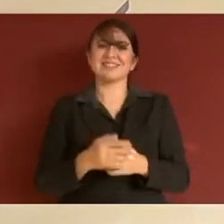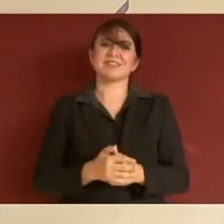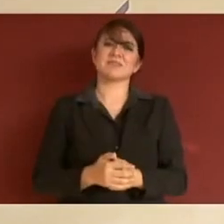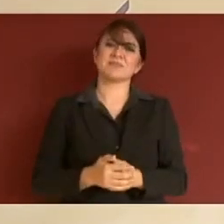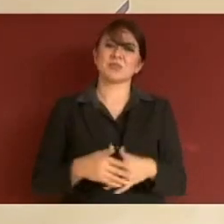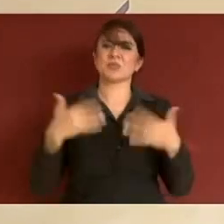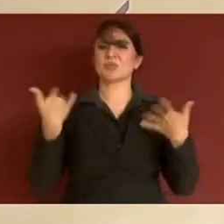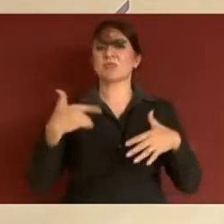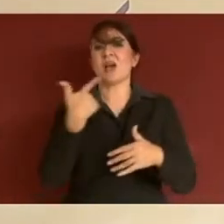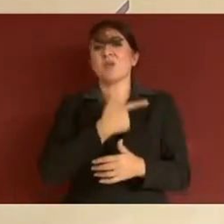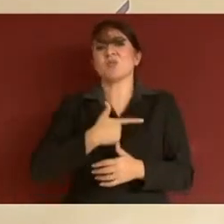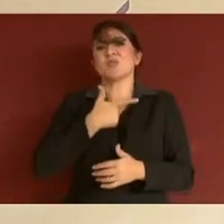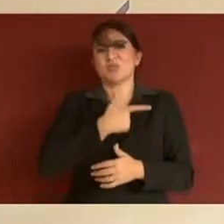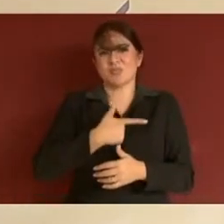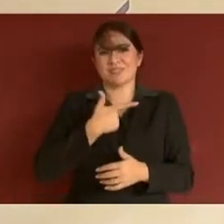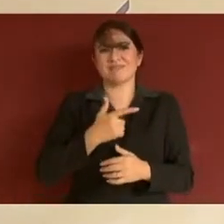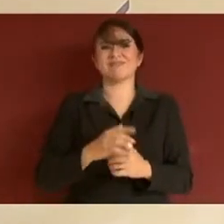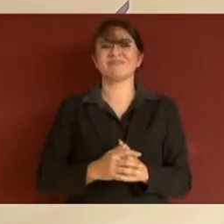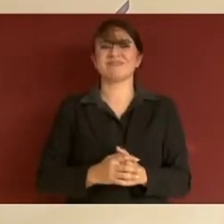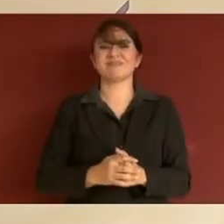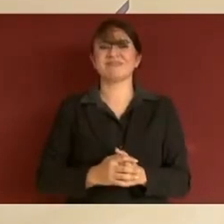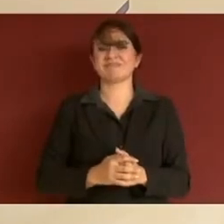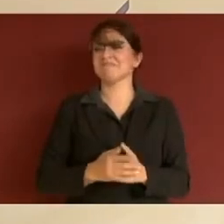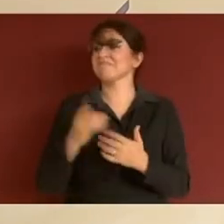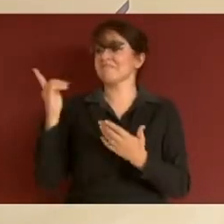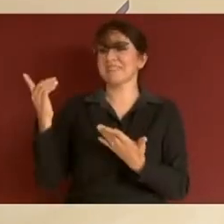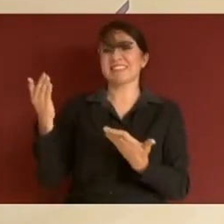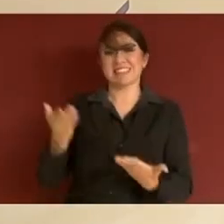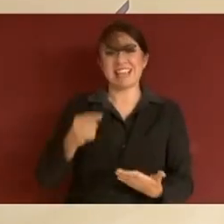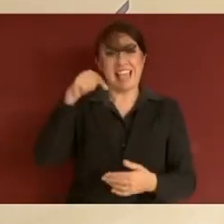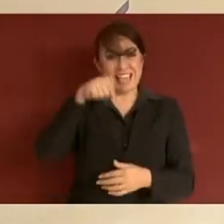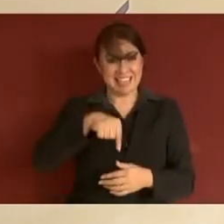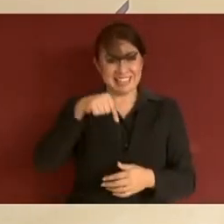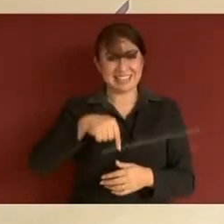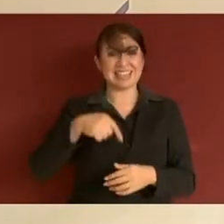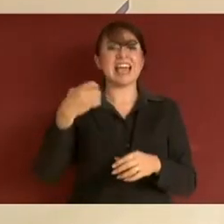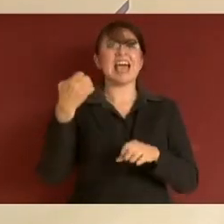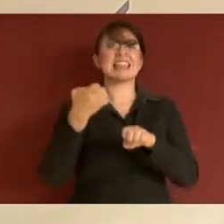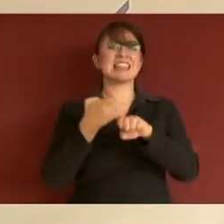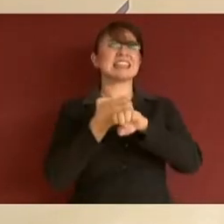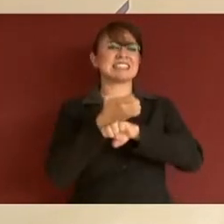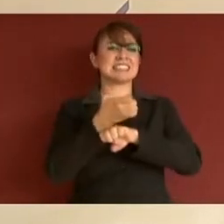Y me da muchísimo gusto que aquí en su estado